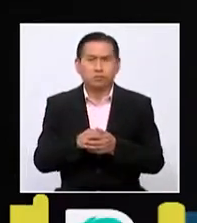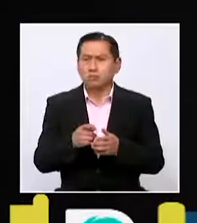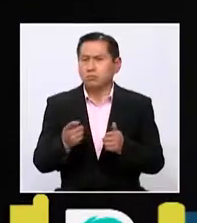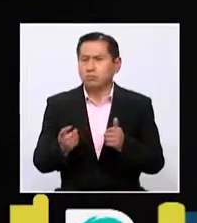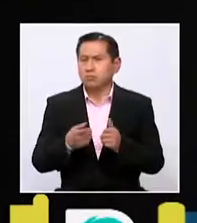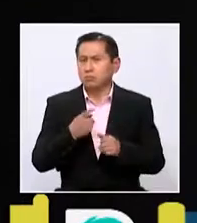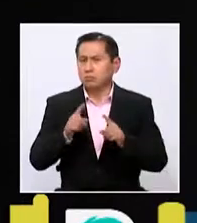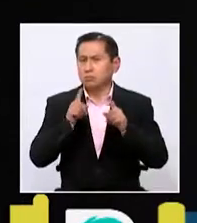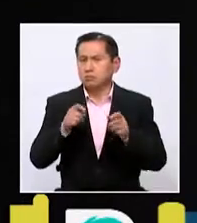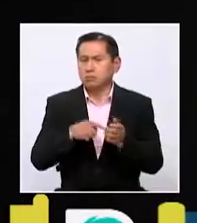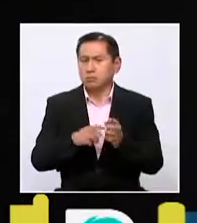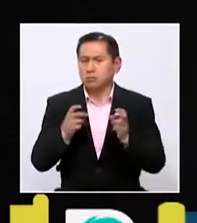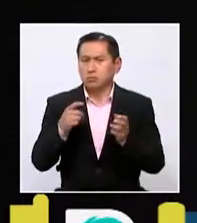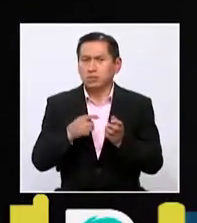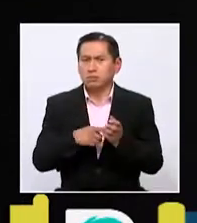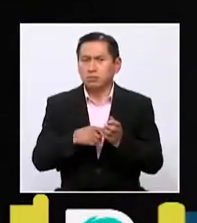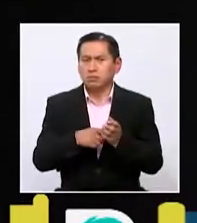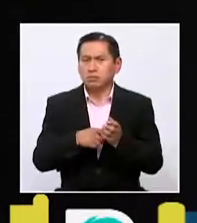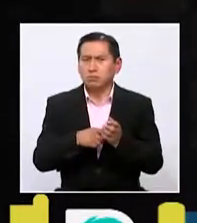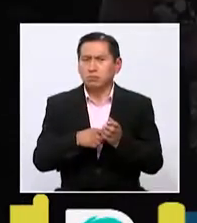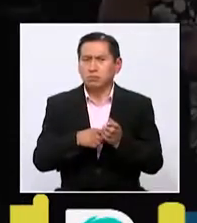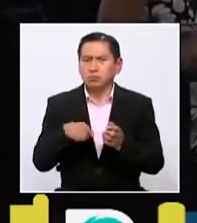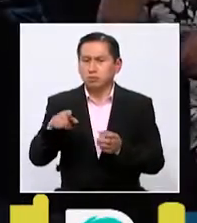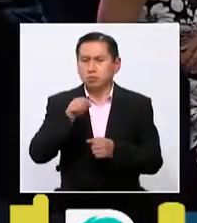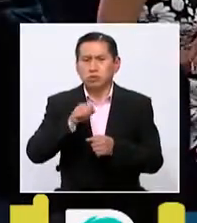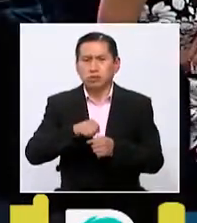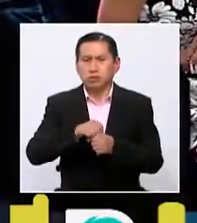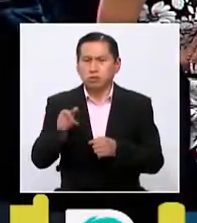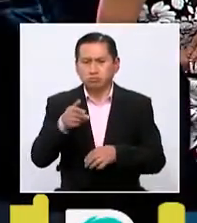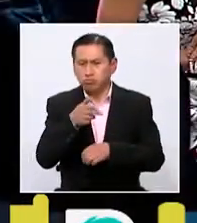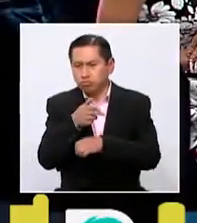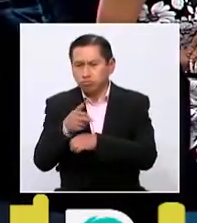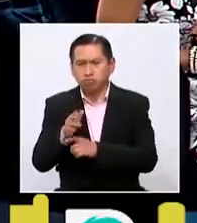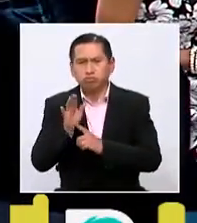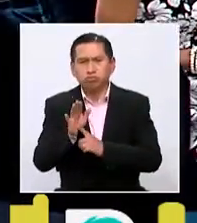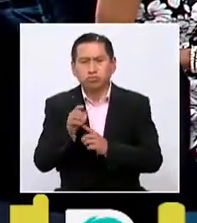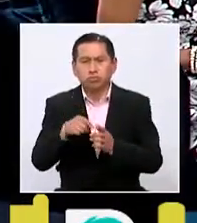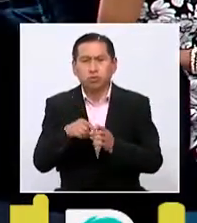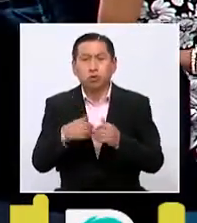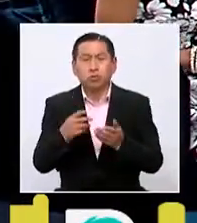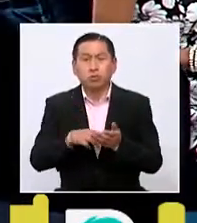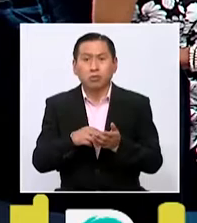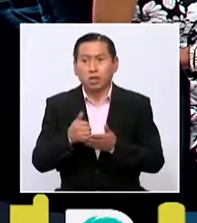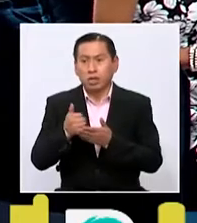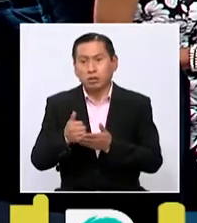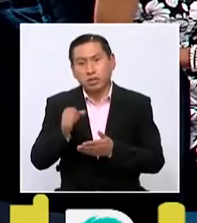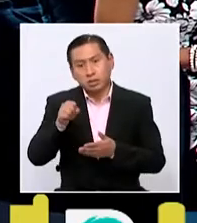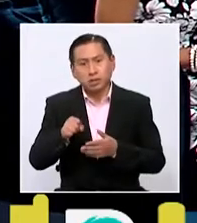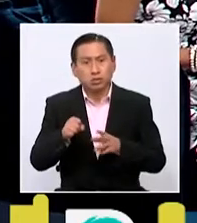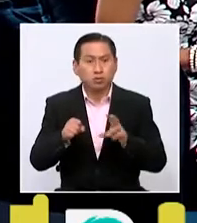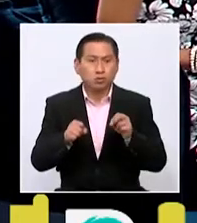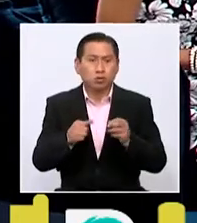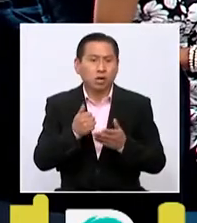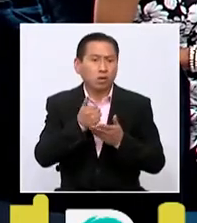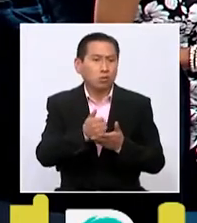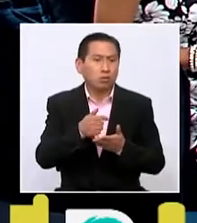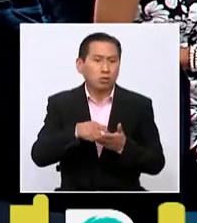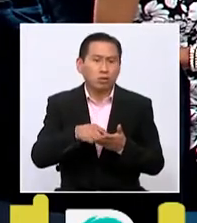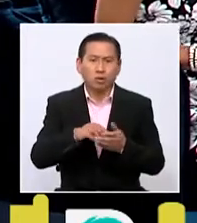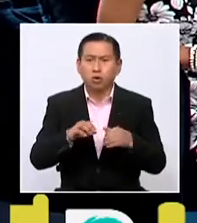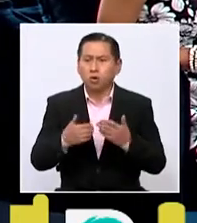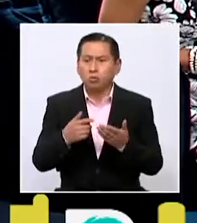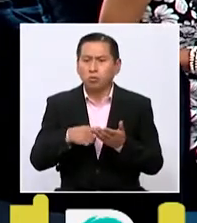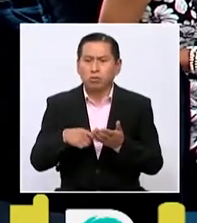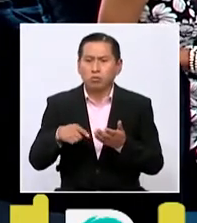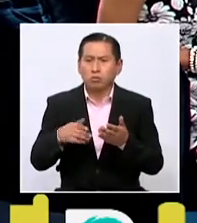pregunta, ¿este tema y la forma en la que se trabaja en la serie ayuda, no ayuda, coadyuva o no coadyuva, o